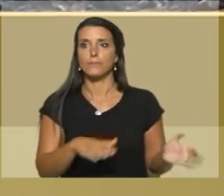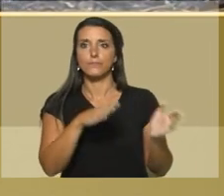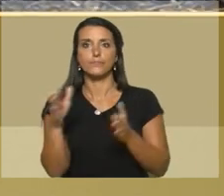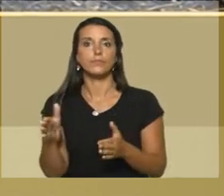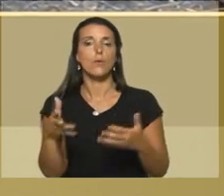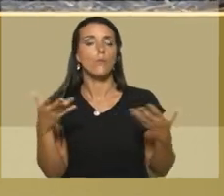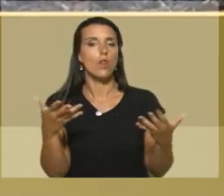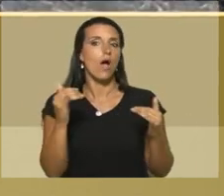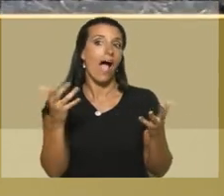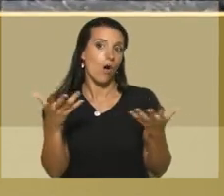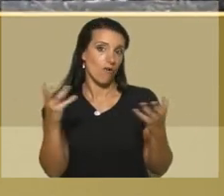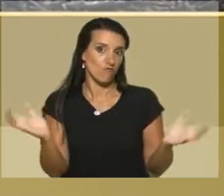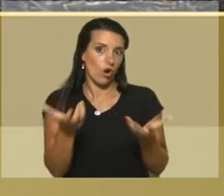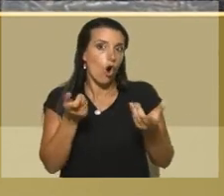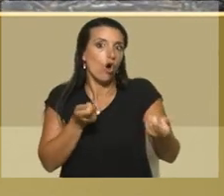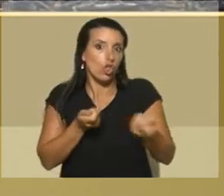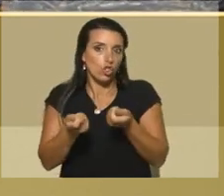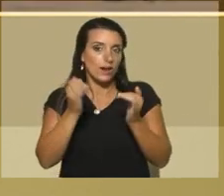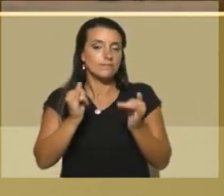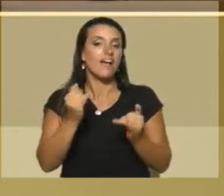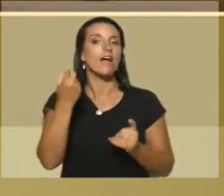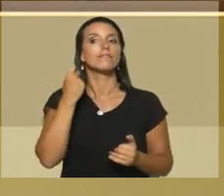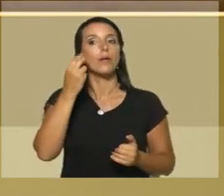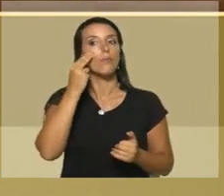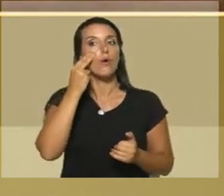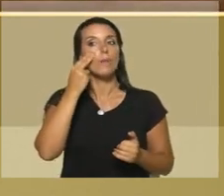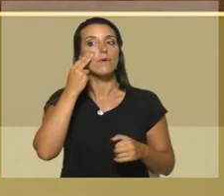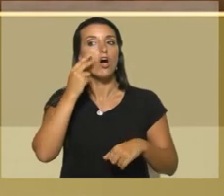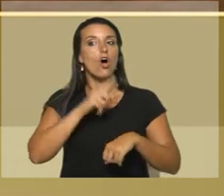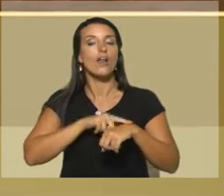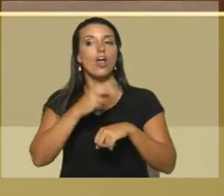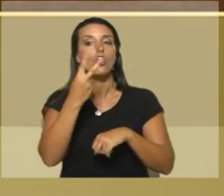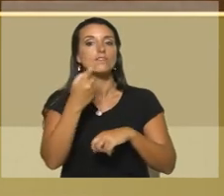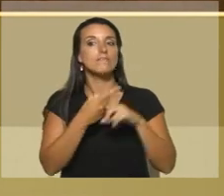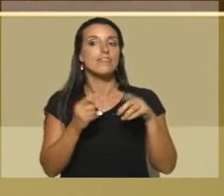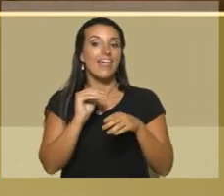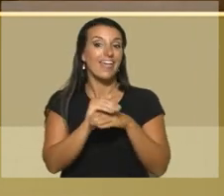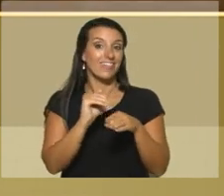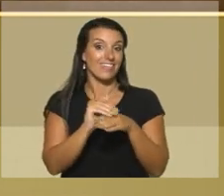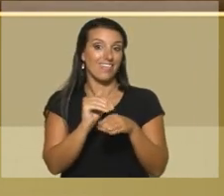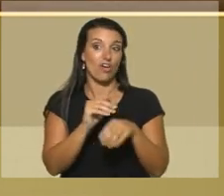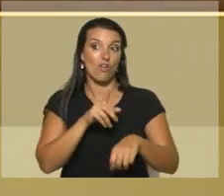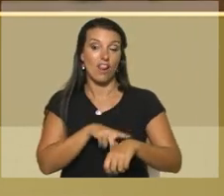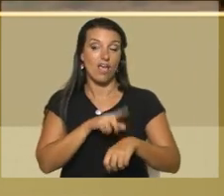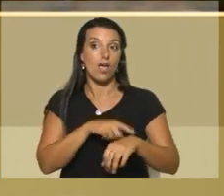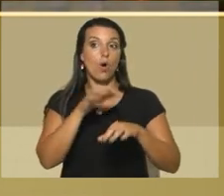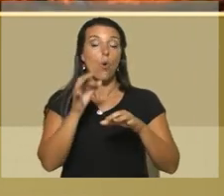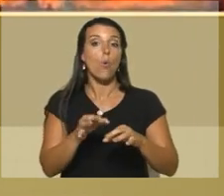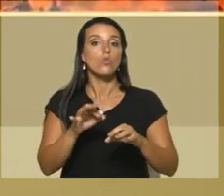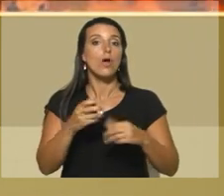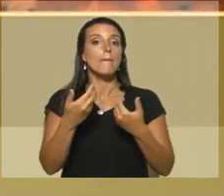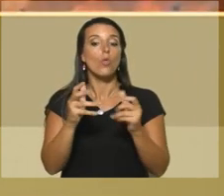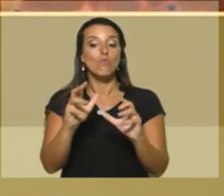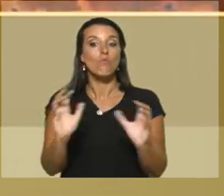está controlada el tema fue ayer que sobre las dos y media de la tarde aproximadamente se produjo un foco